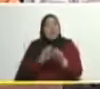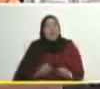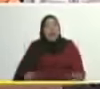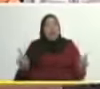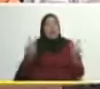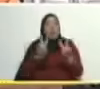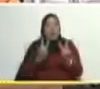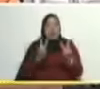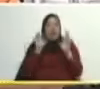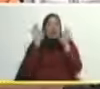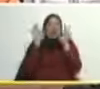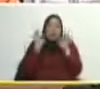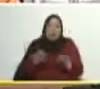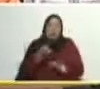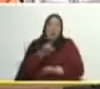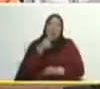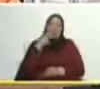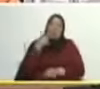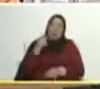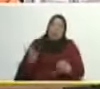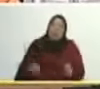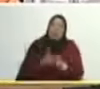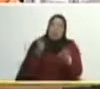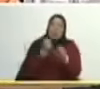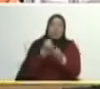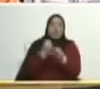y estoy seguro de que será victorioso.